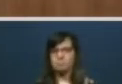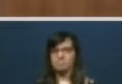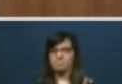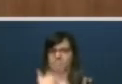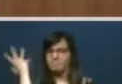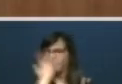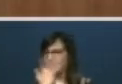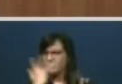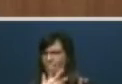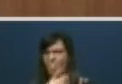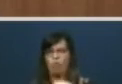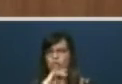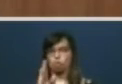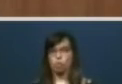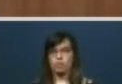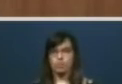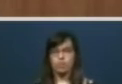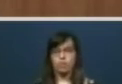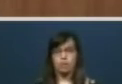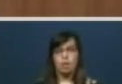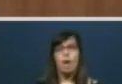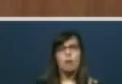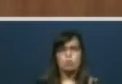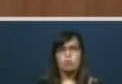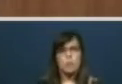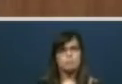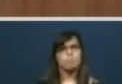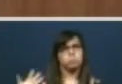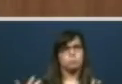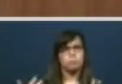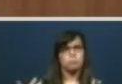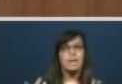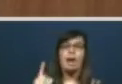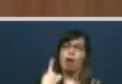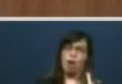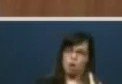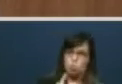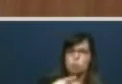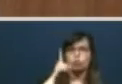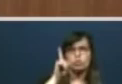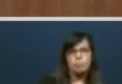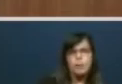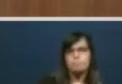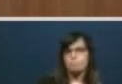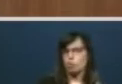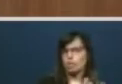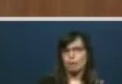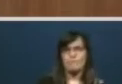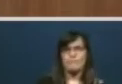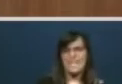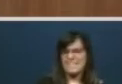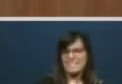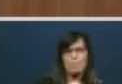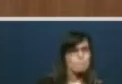descontento a muchos en la indignación y algunos también en proyectos de ruptura del